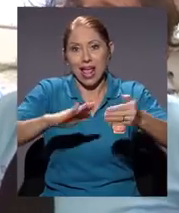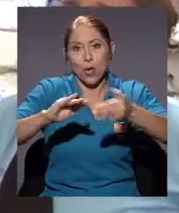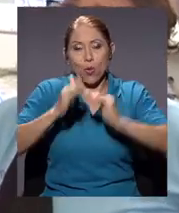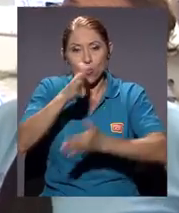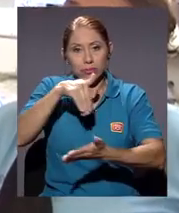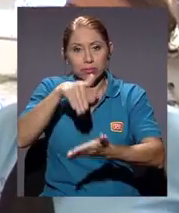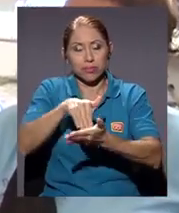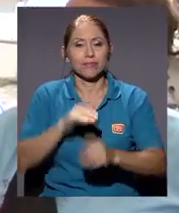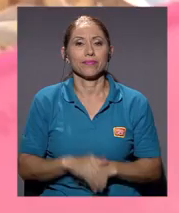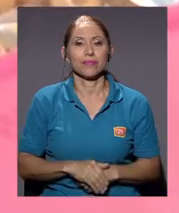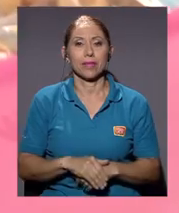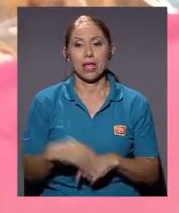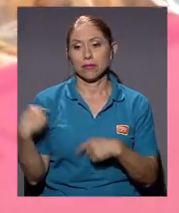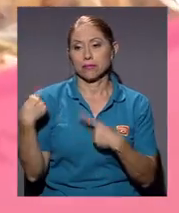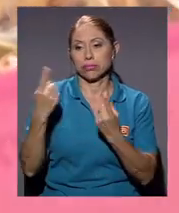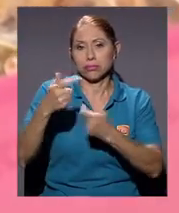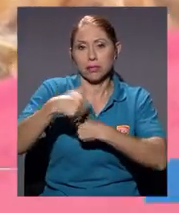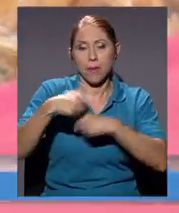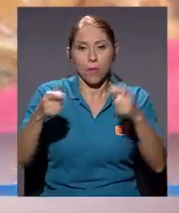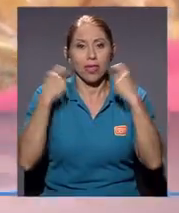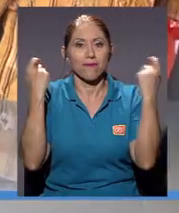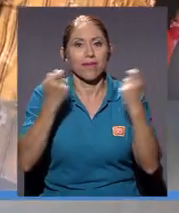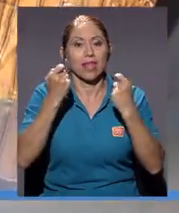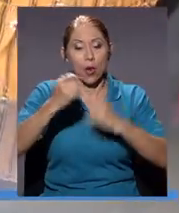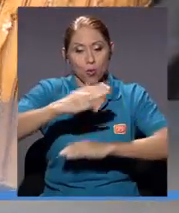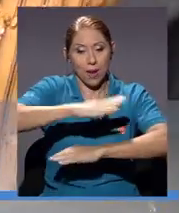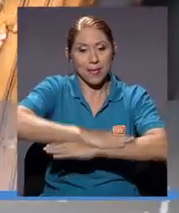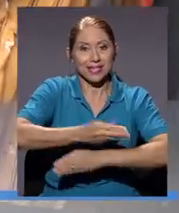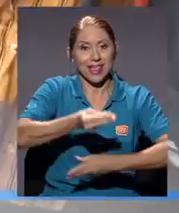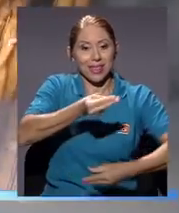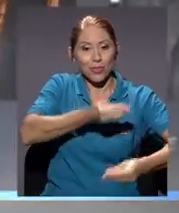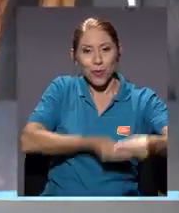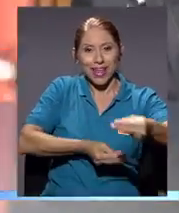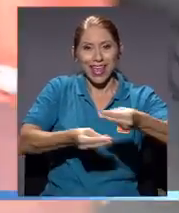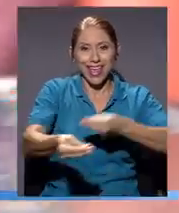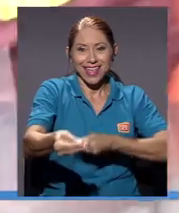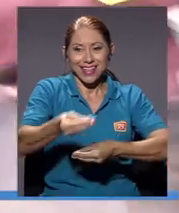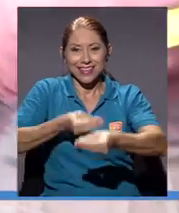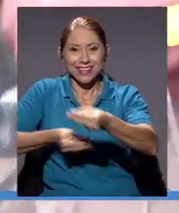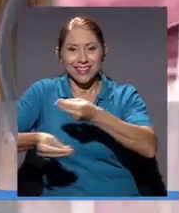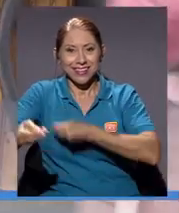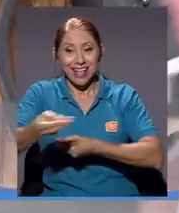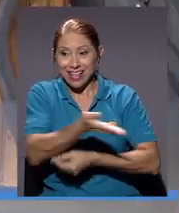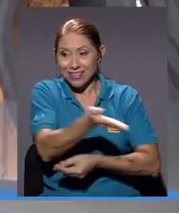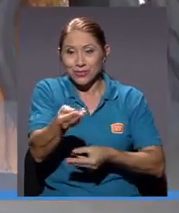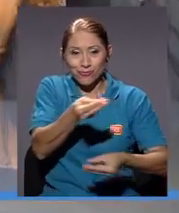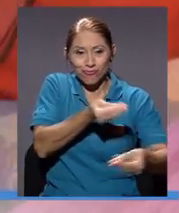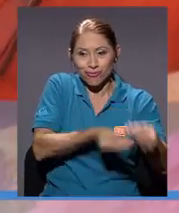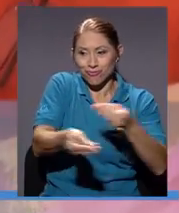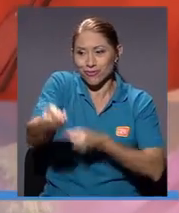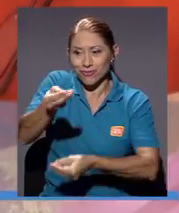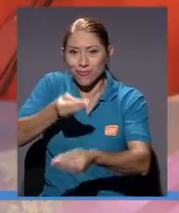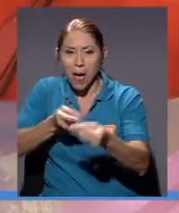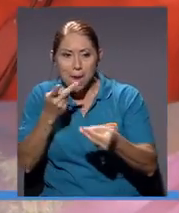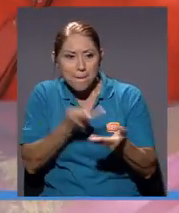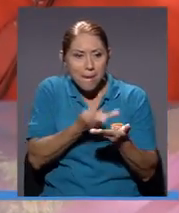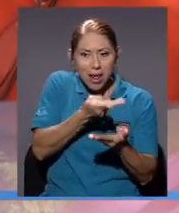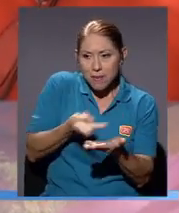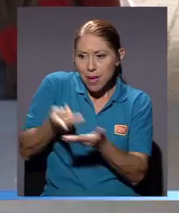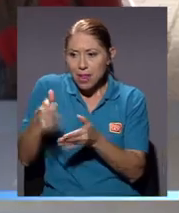urbana. Durante la feria hubo una mesa de trueque para que los emprendedores intercambiaran productos con un valor